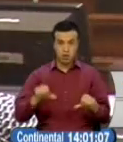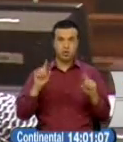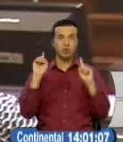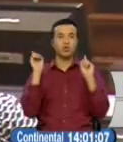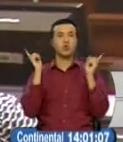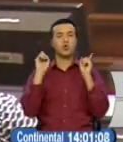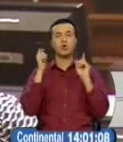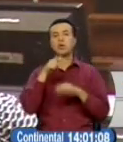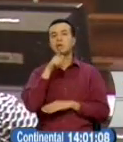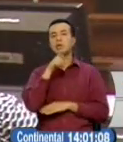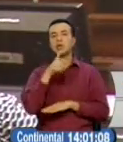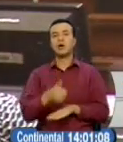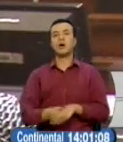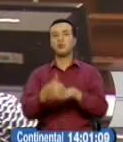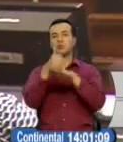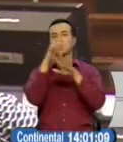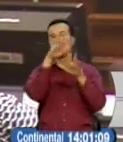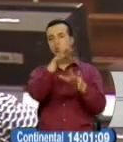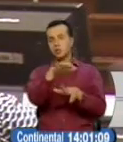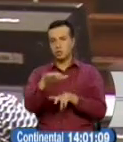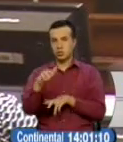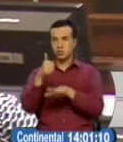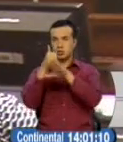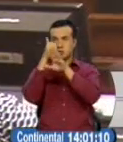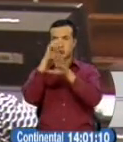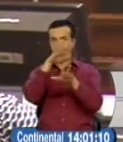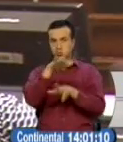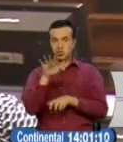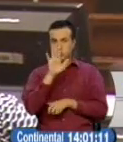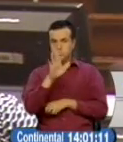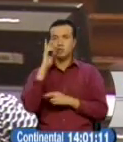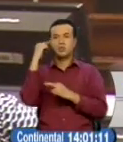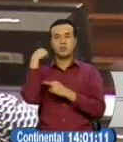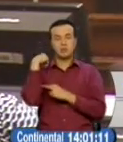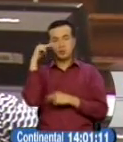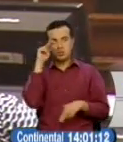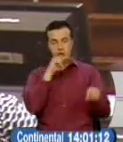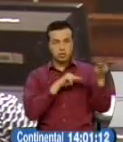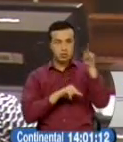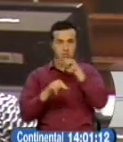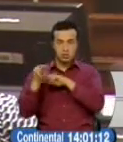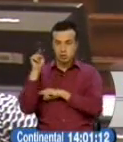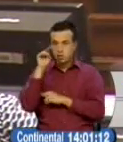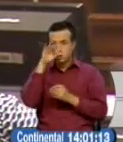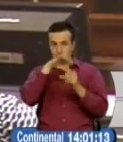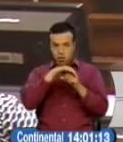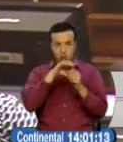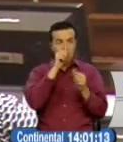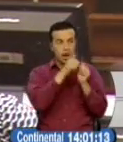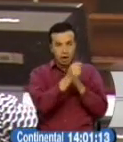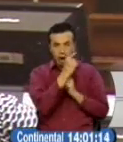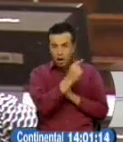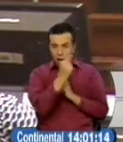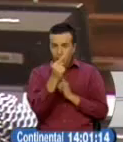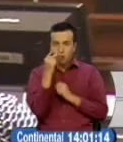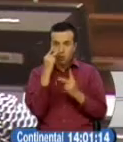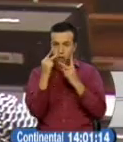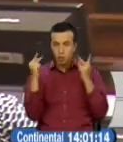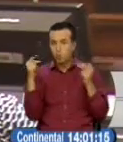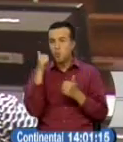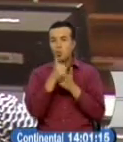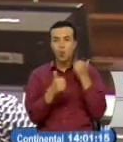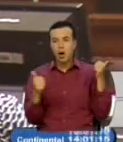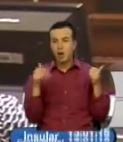que ser la autoridad agropecuaria de la nación la que analiza semilla por semilla qué